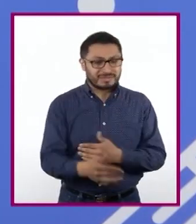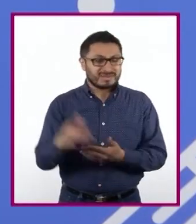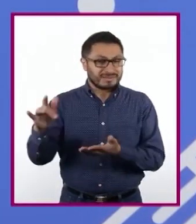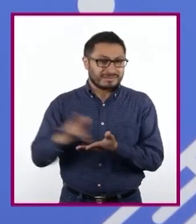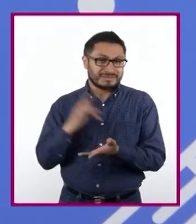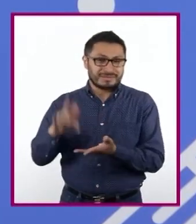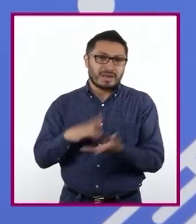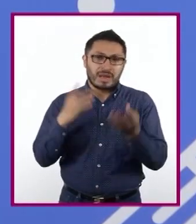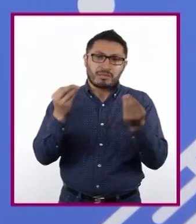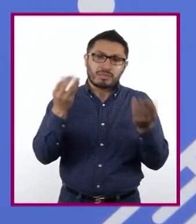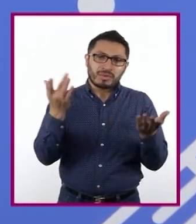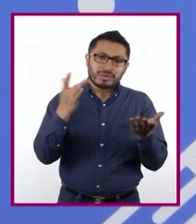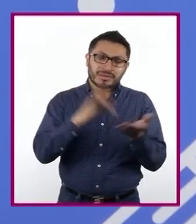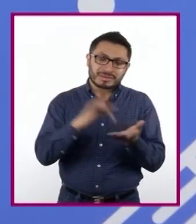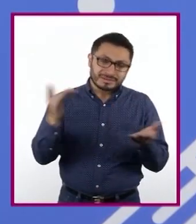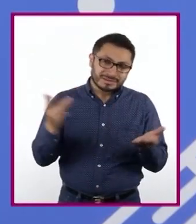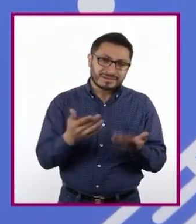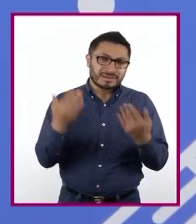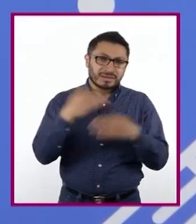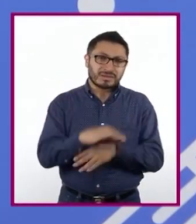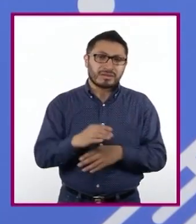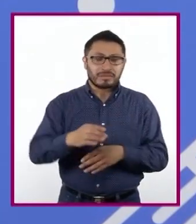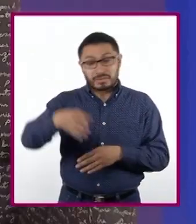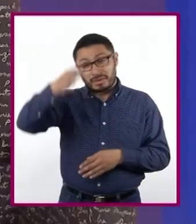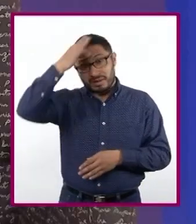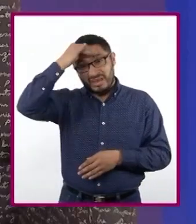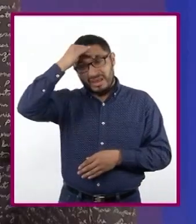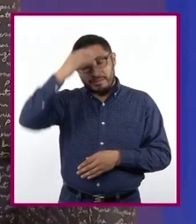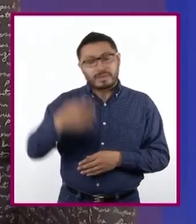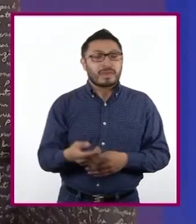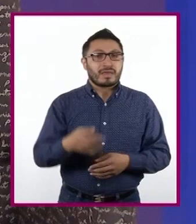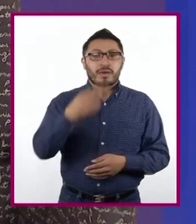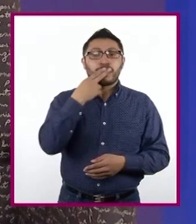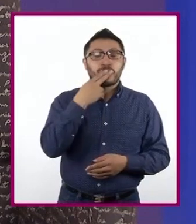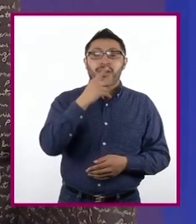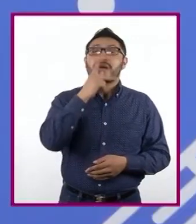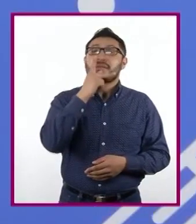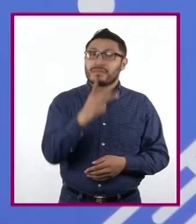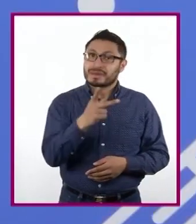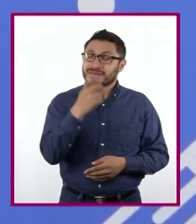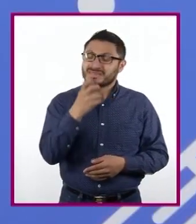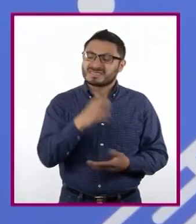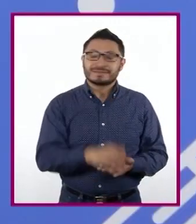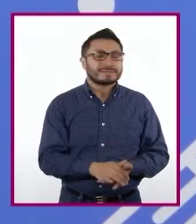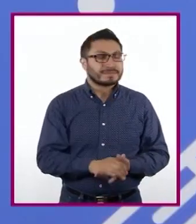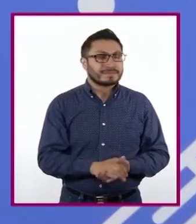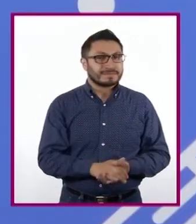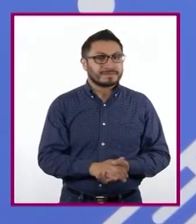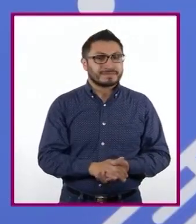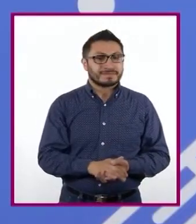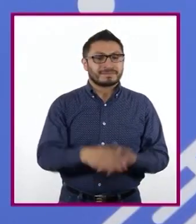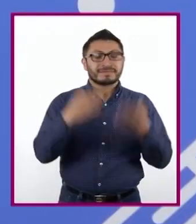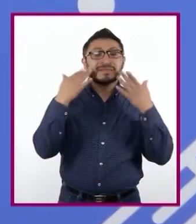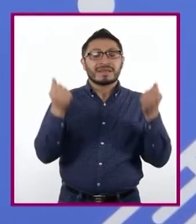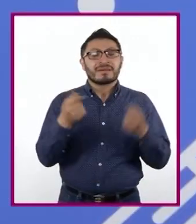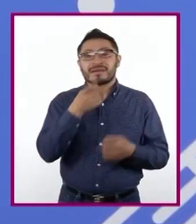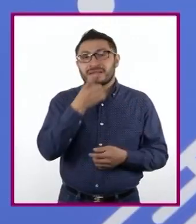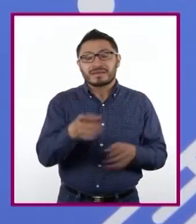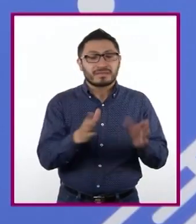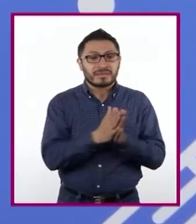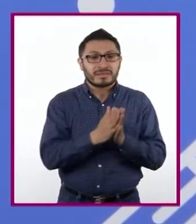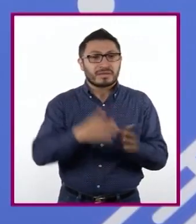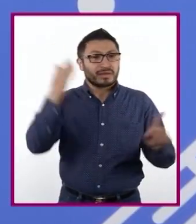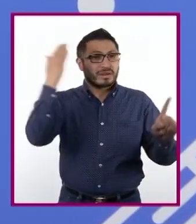apoyo en el camino del aprendizaje del uso de la palabra. Es tan amable de indicar